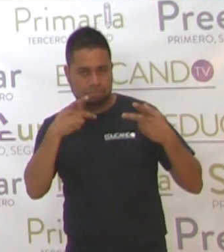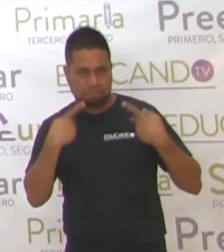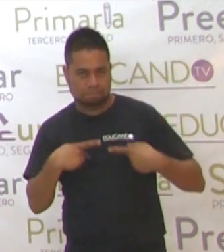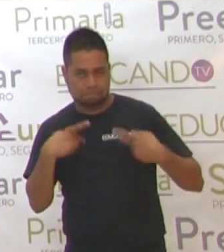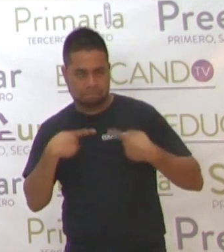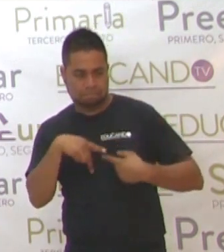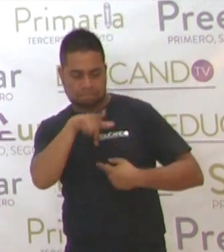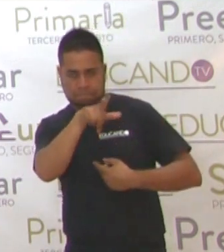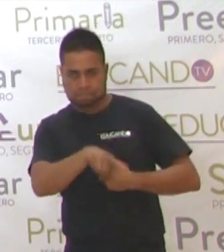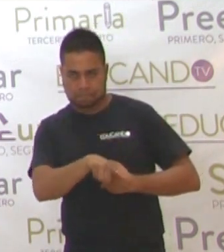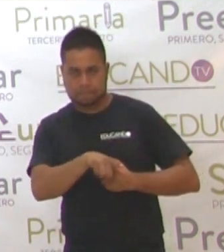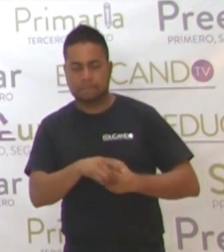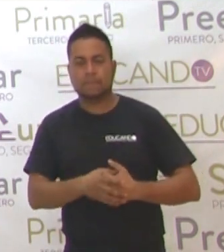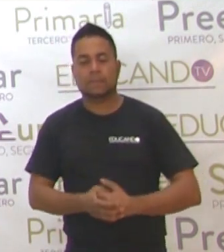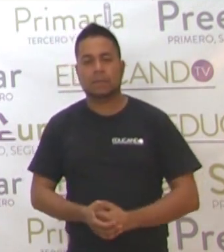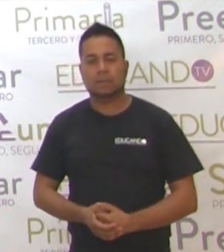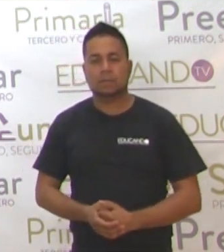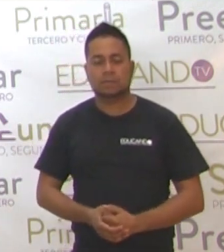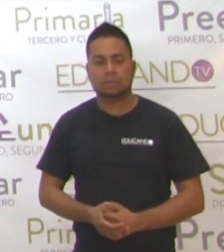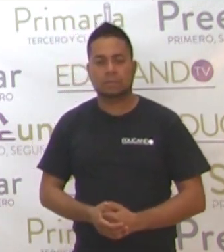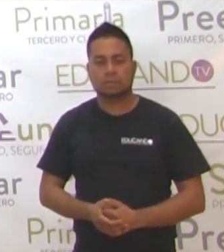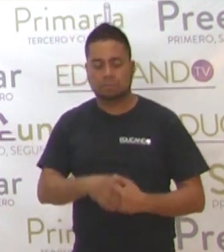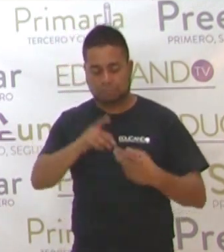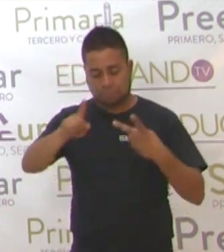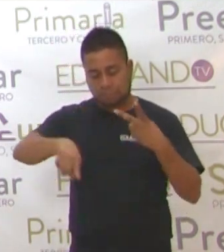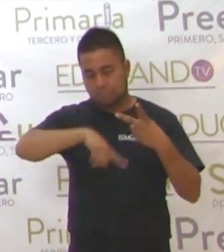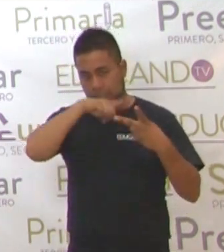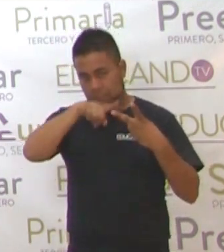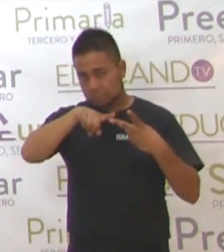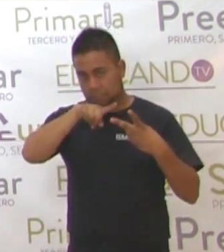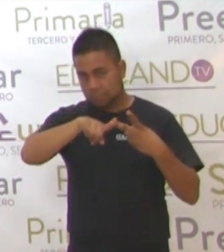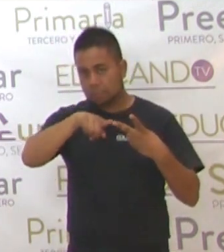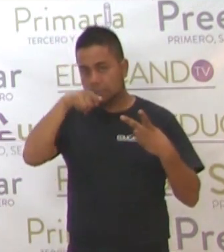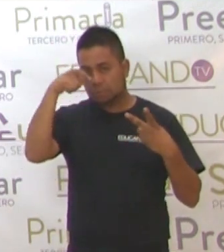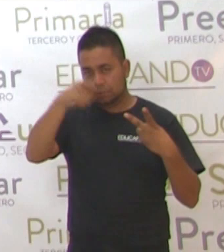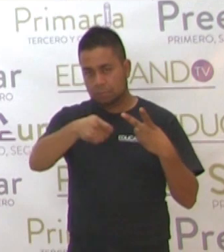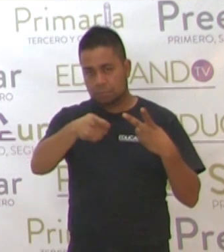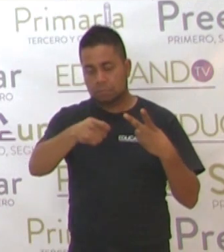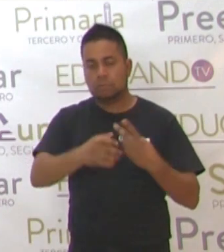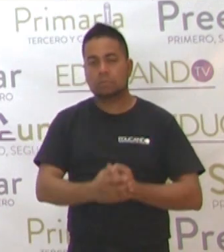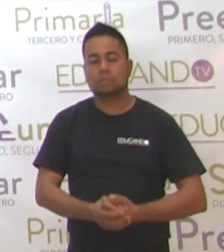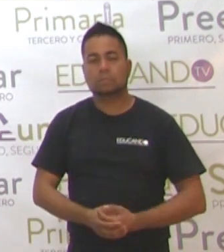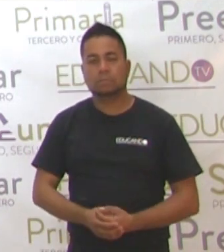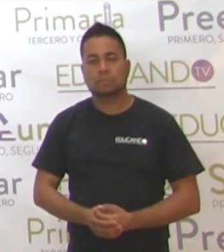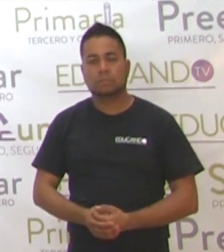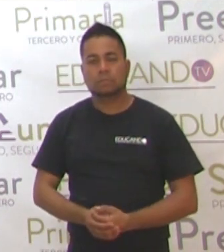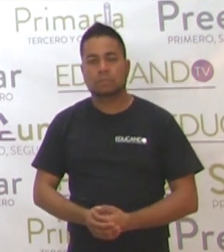bien la segunda hacemos la referencia